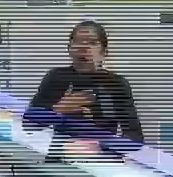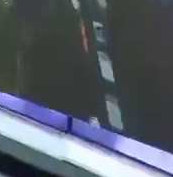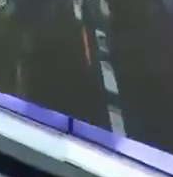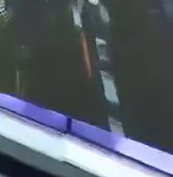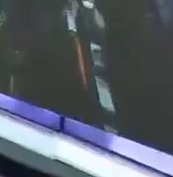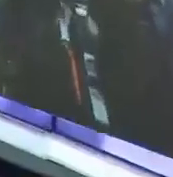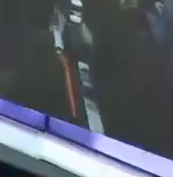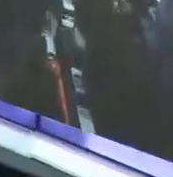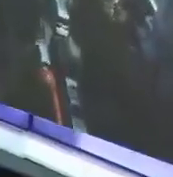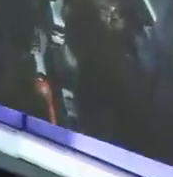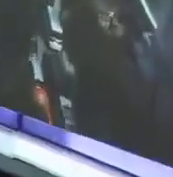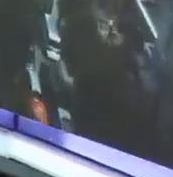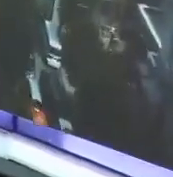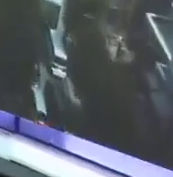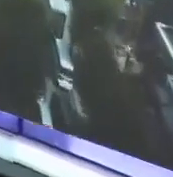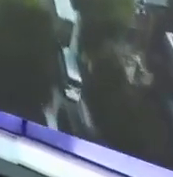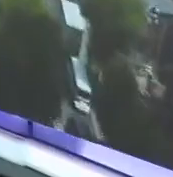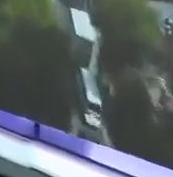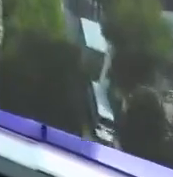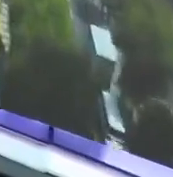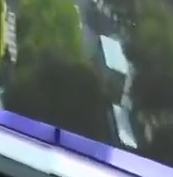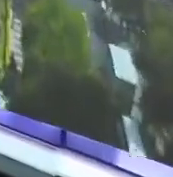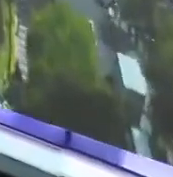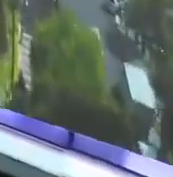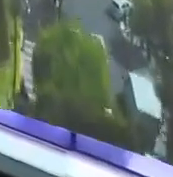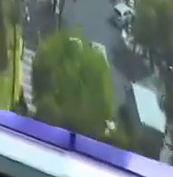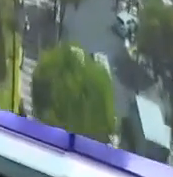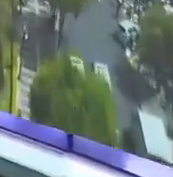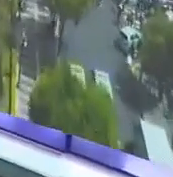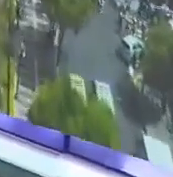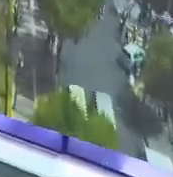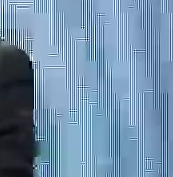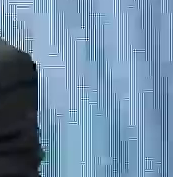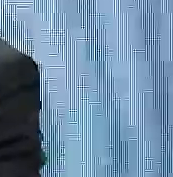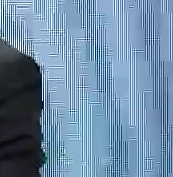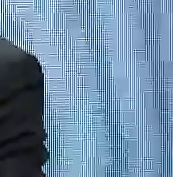13 horas 46 minutos, tenemos que a continuación hablarle de otro tema que